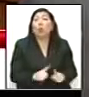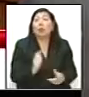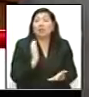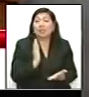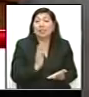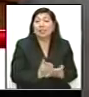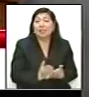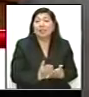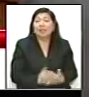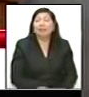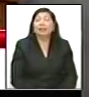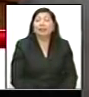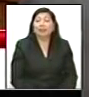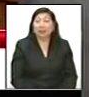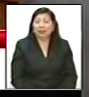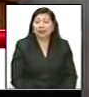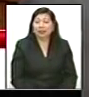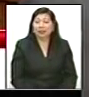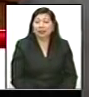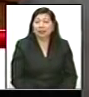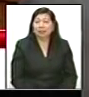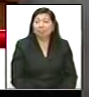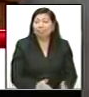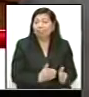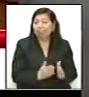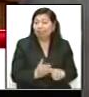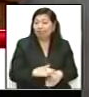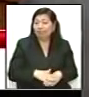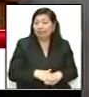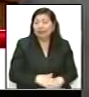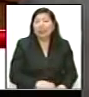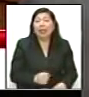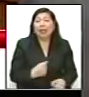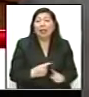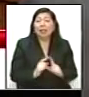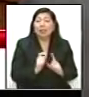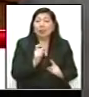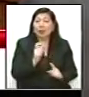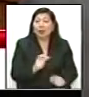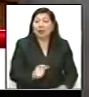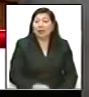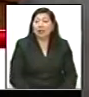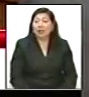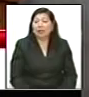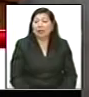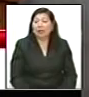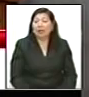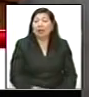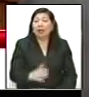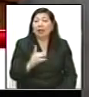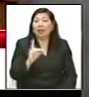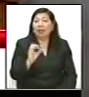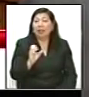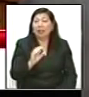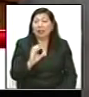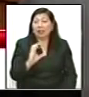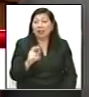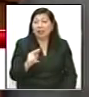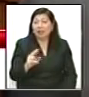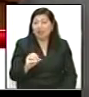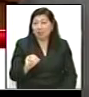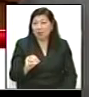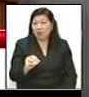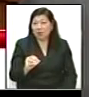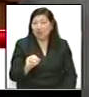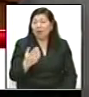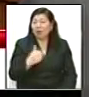sancionó indebidamente e irregularmente al ex congresista Javier del Canseco Cisneros, que después de